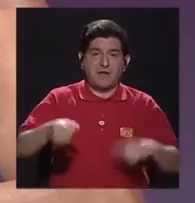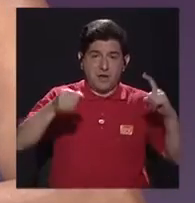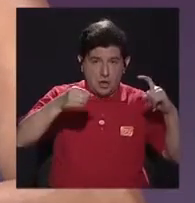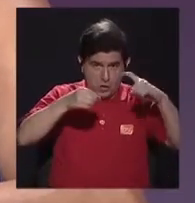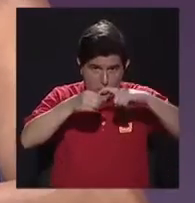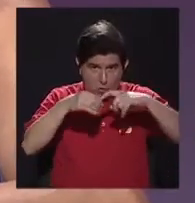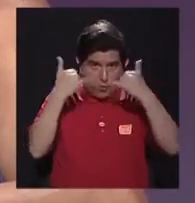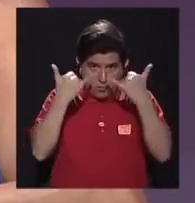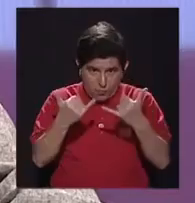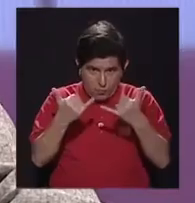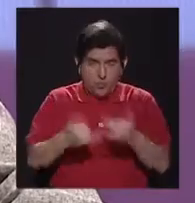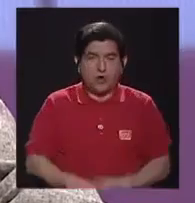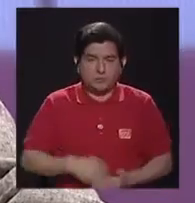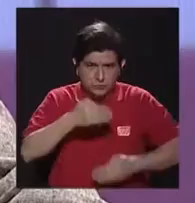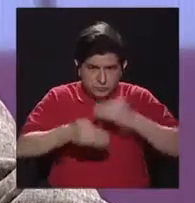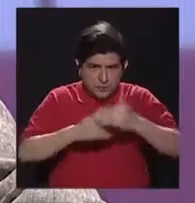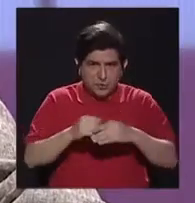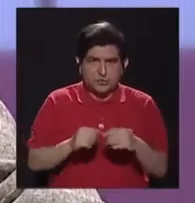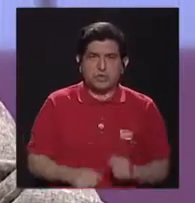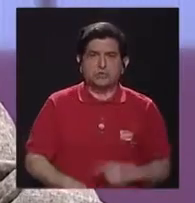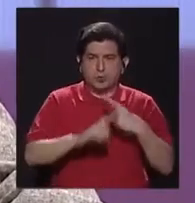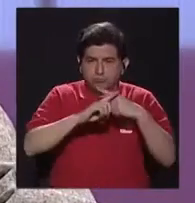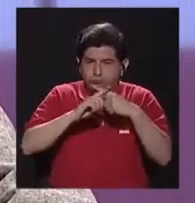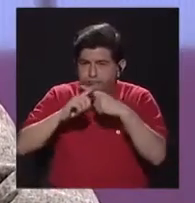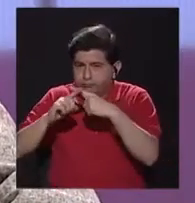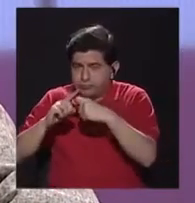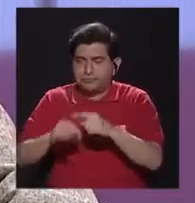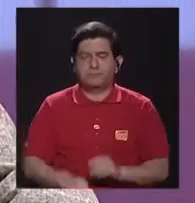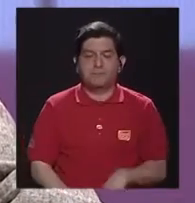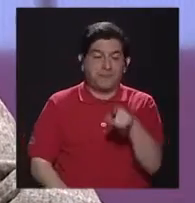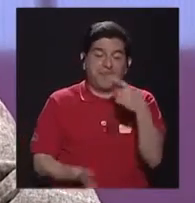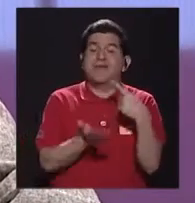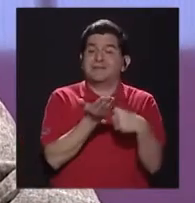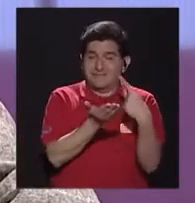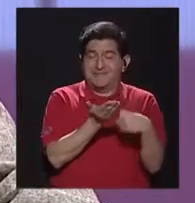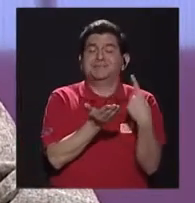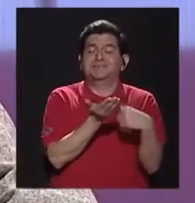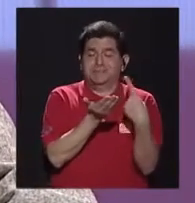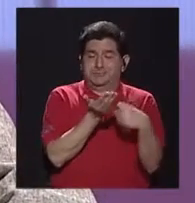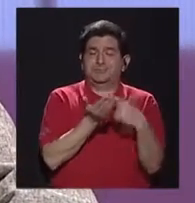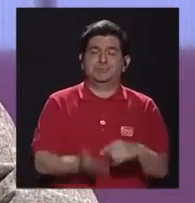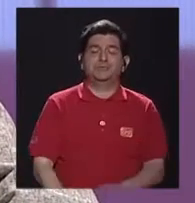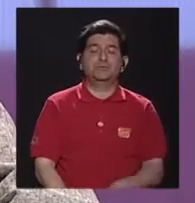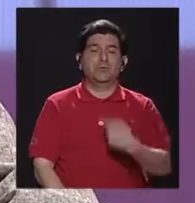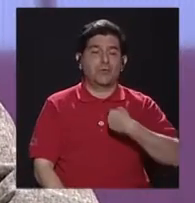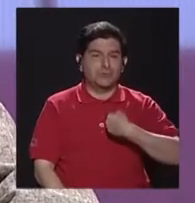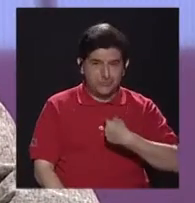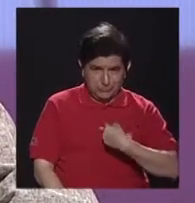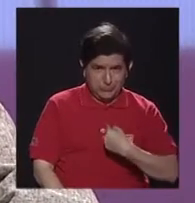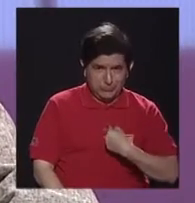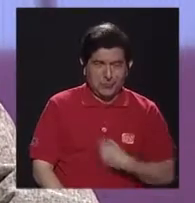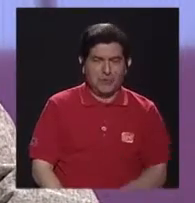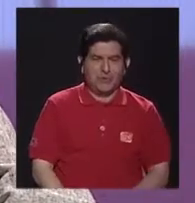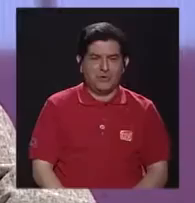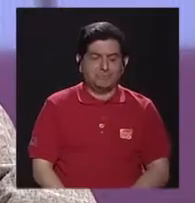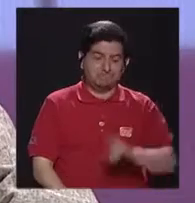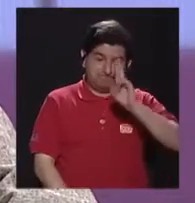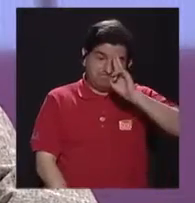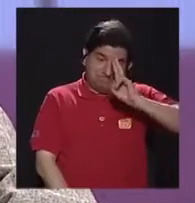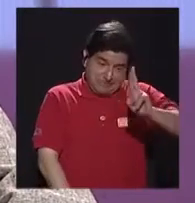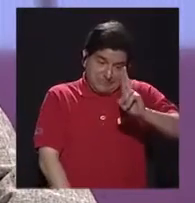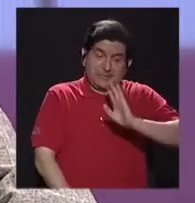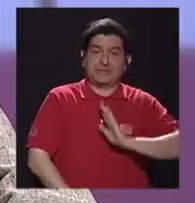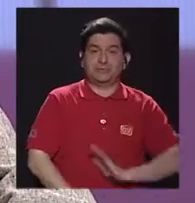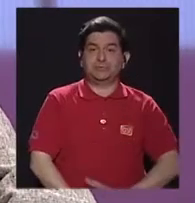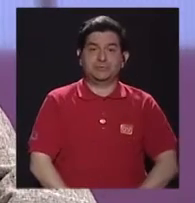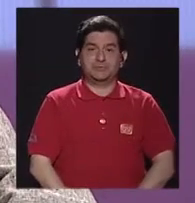de los óvulos fecundados, es correcto. Sí, sí. Bueno, eso es una discusión. Yo en ese campo, digamos, soy muy respetuoso